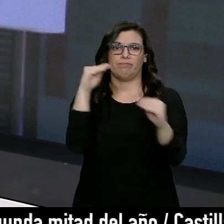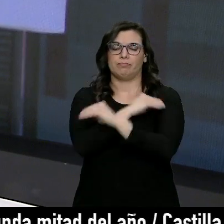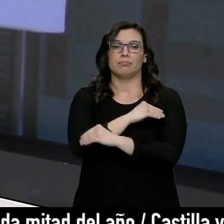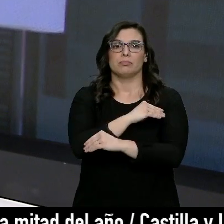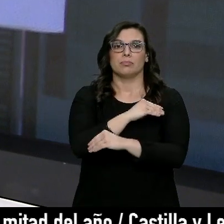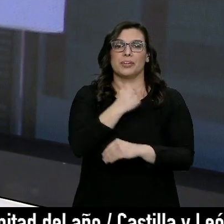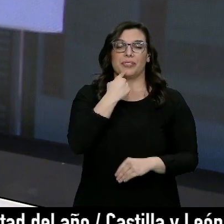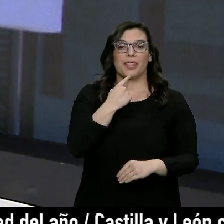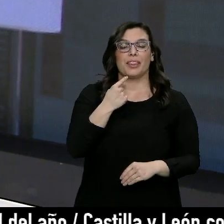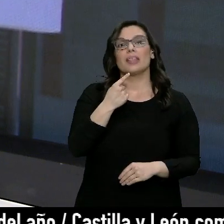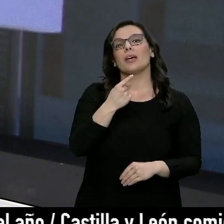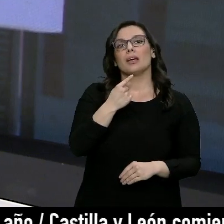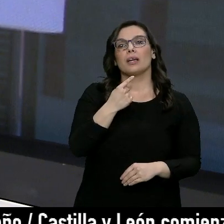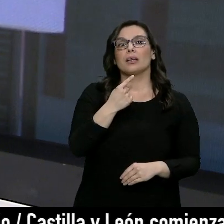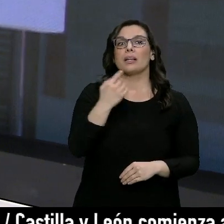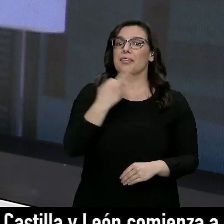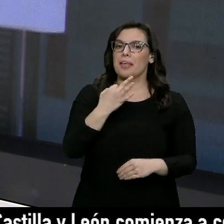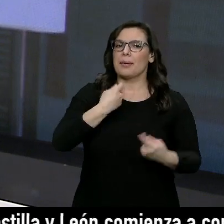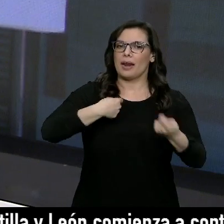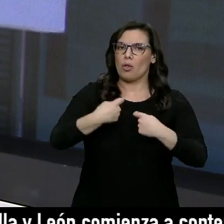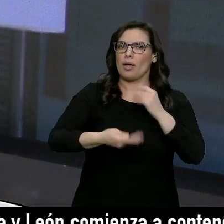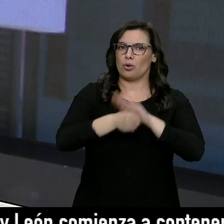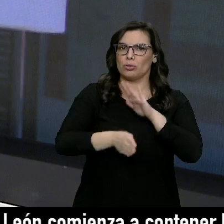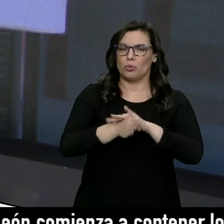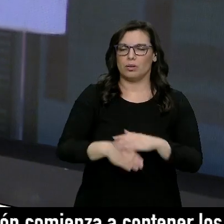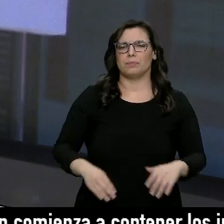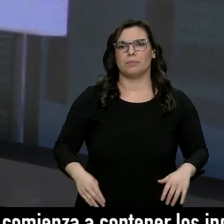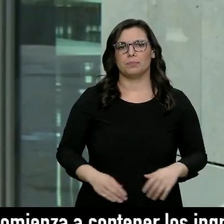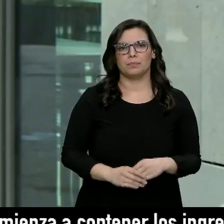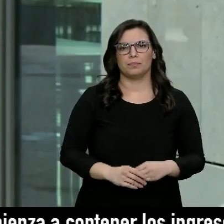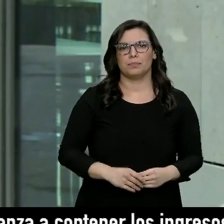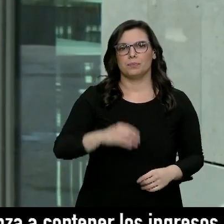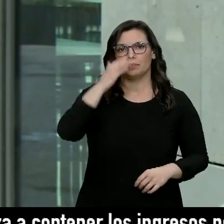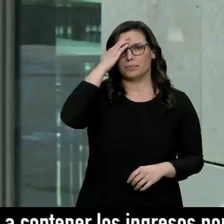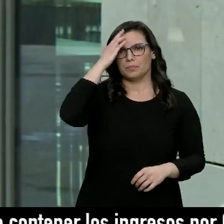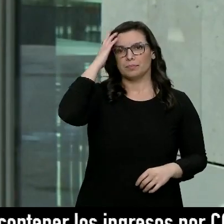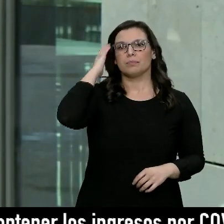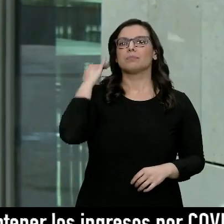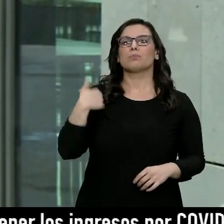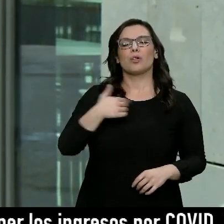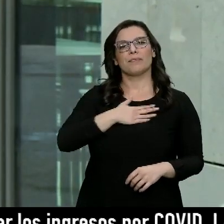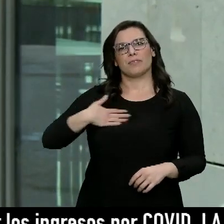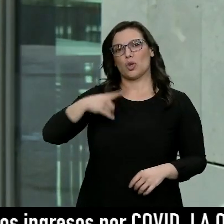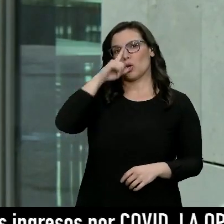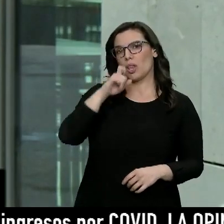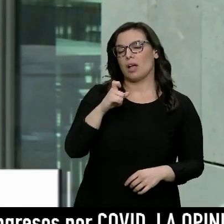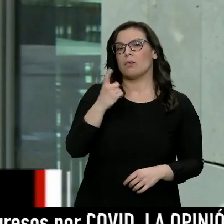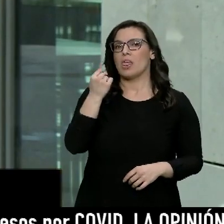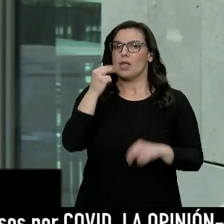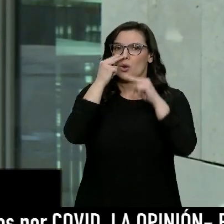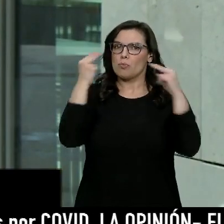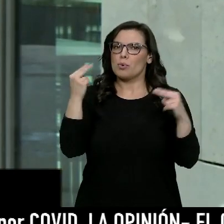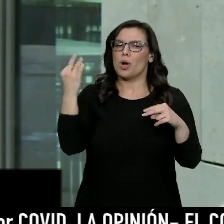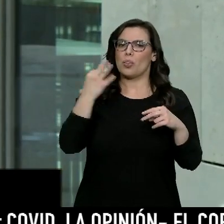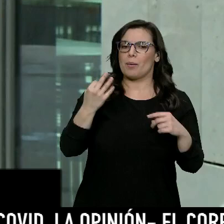Autonómico y dicen que aún debe continuar la negociación. Quiero recordar que el dinero público hay que gastarlo